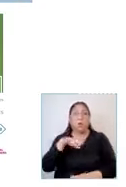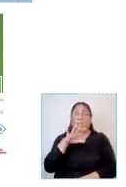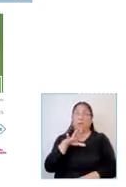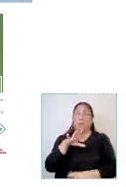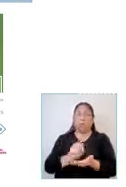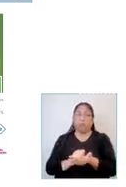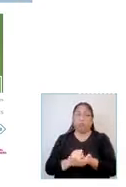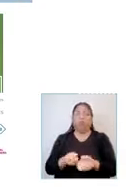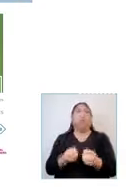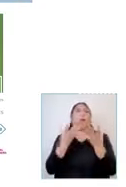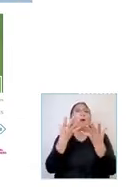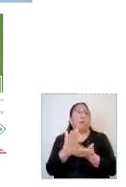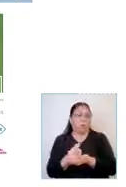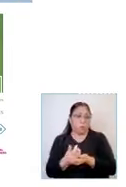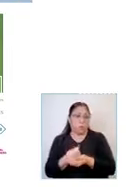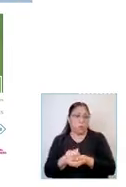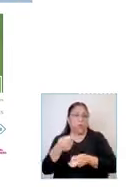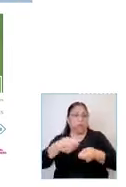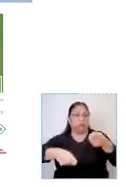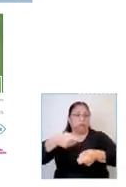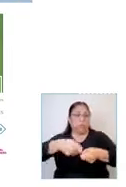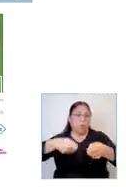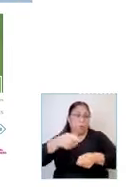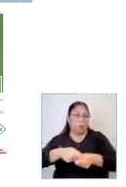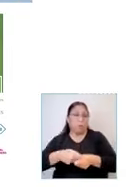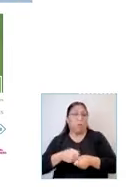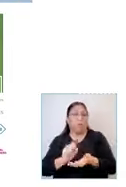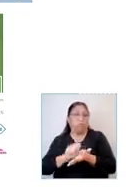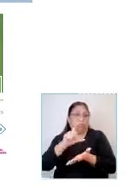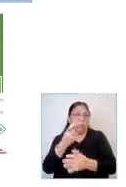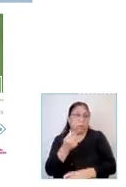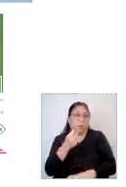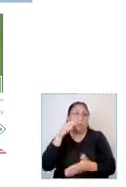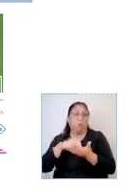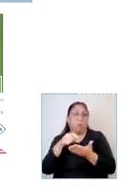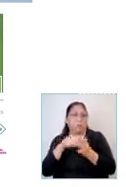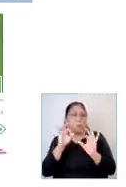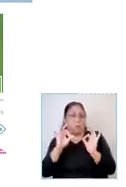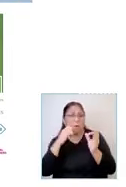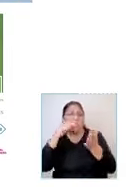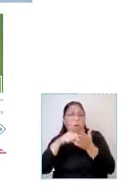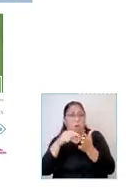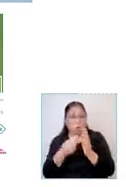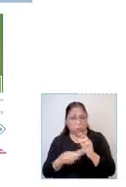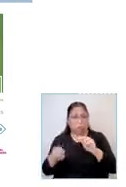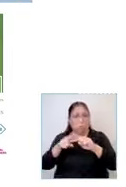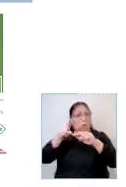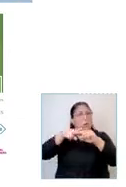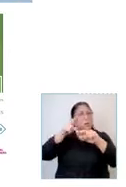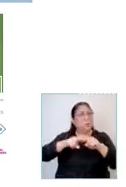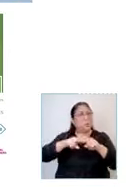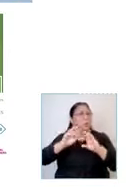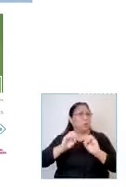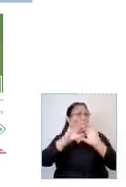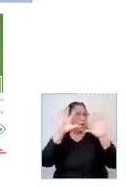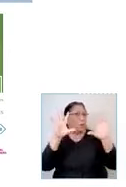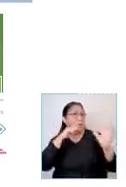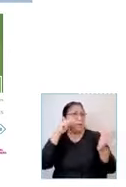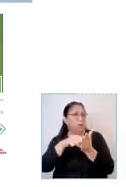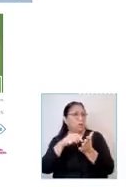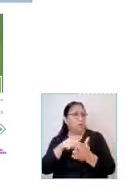inversión del capital de riesgo corporativo ahora ha crecido notablemente. Entonces, si son una startup